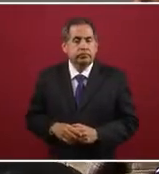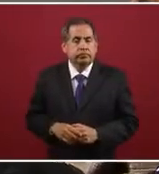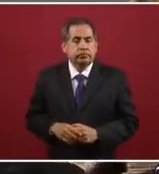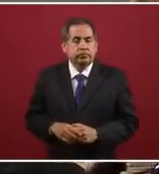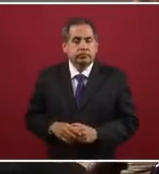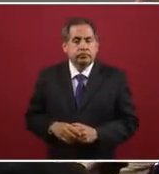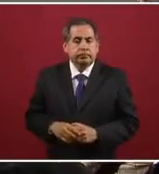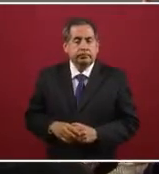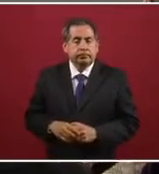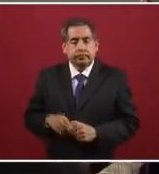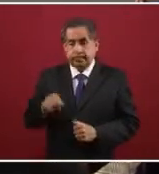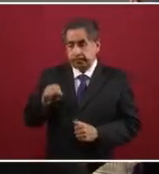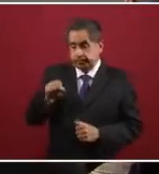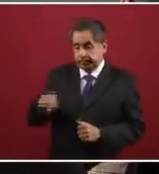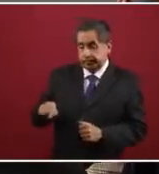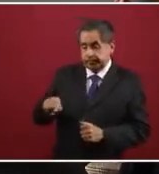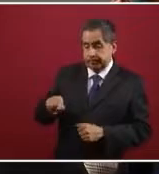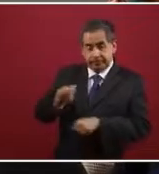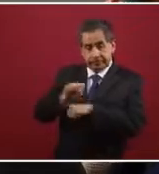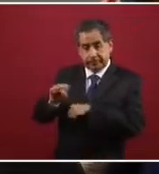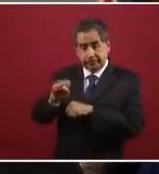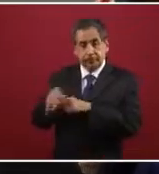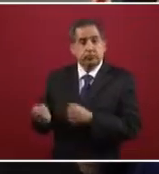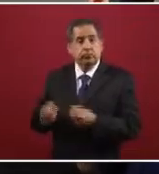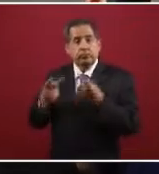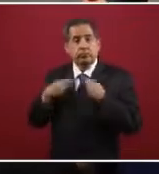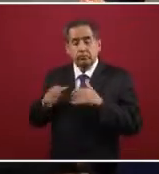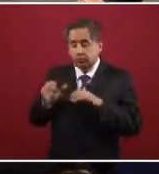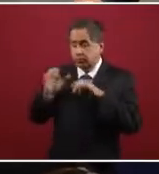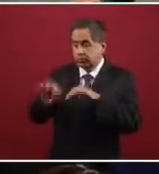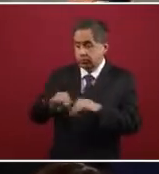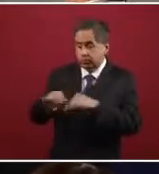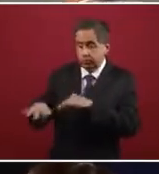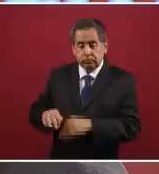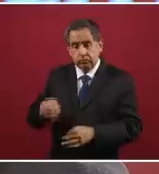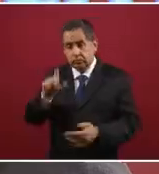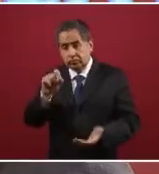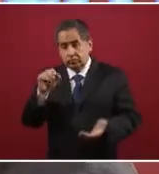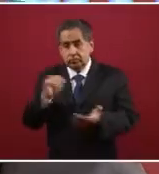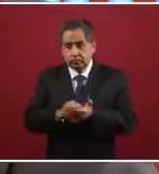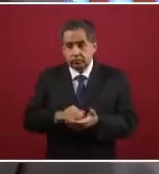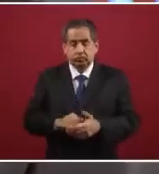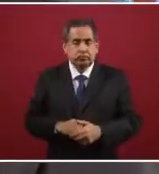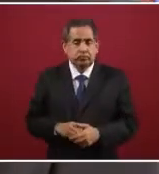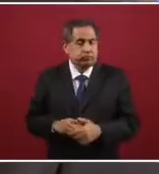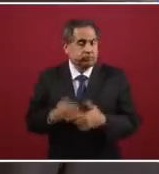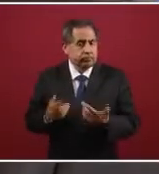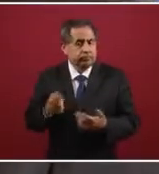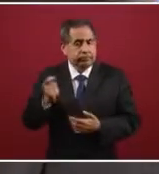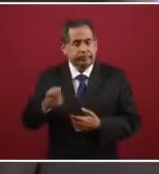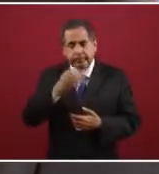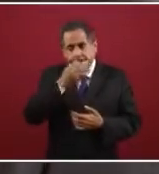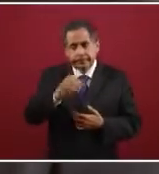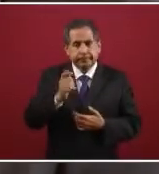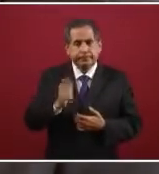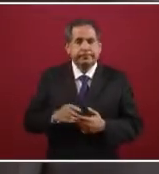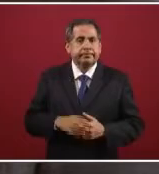Los empleos que va a generar México en El Salvador este año van a ser 20,000. ¿Cuál es el mensaje